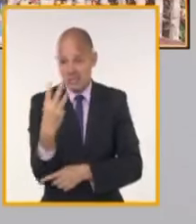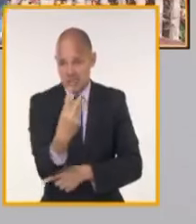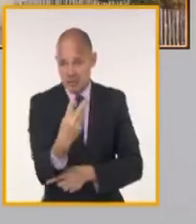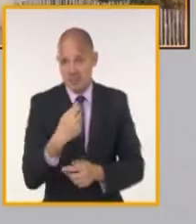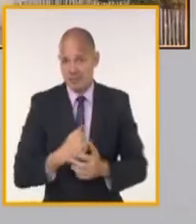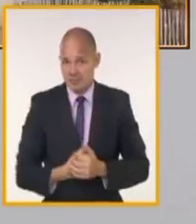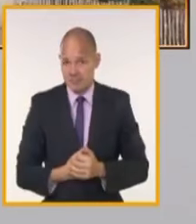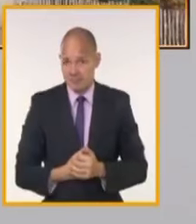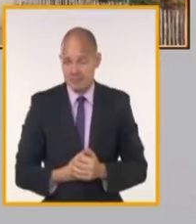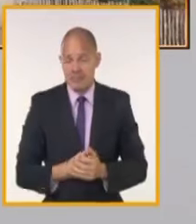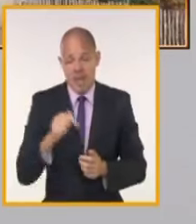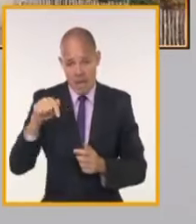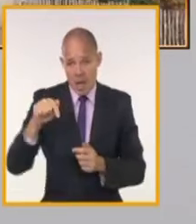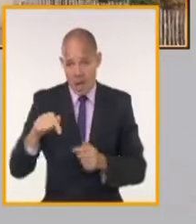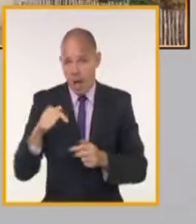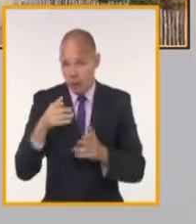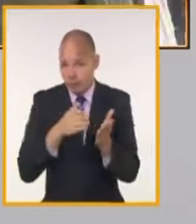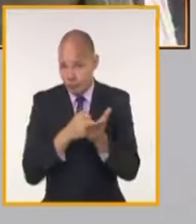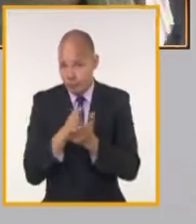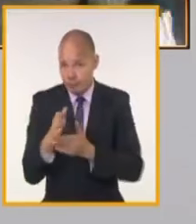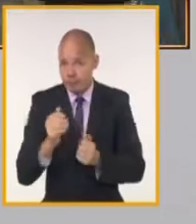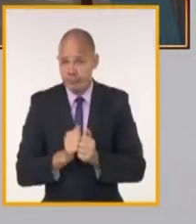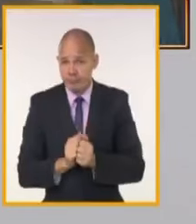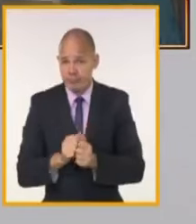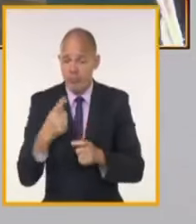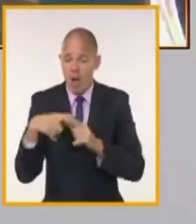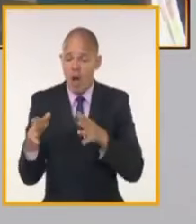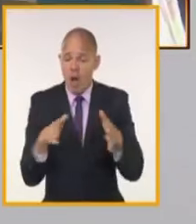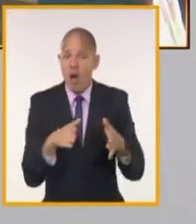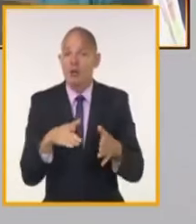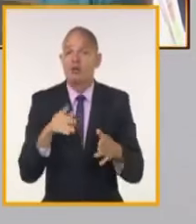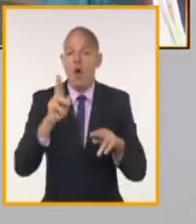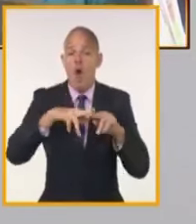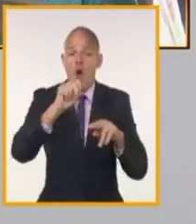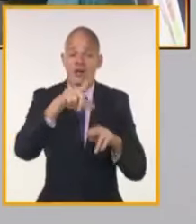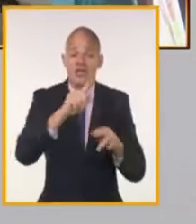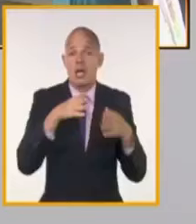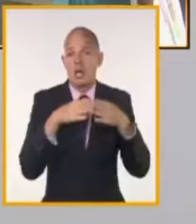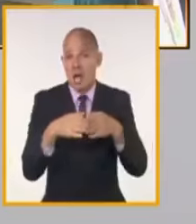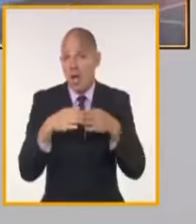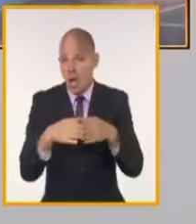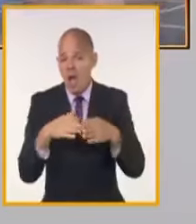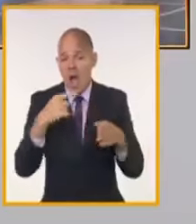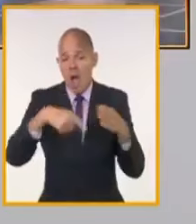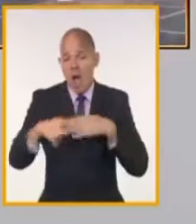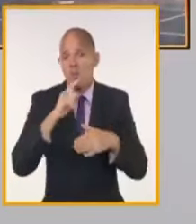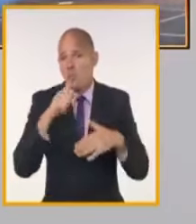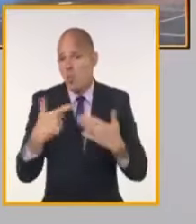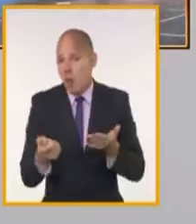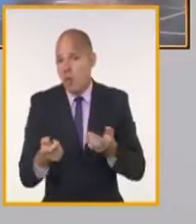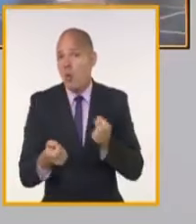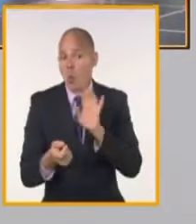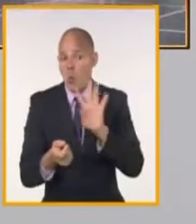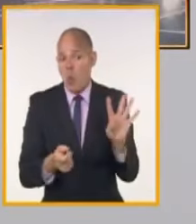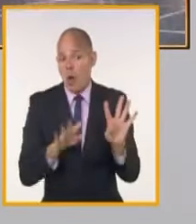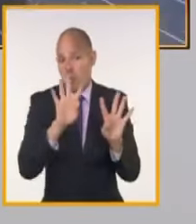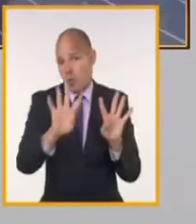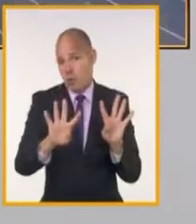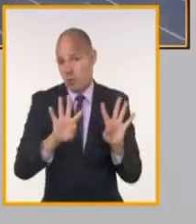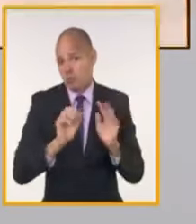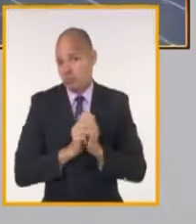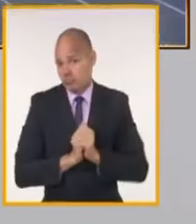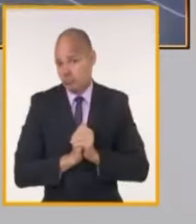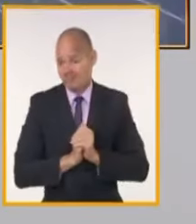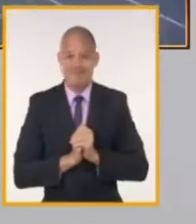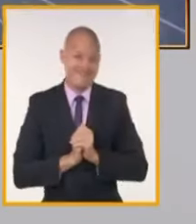en construcción en cada en cada una de esas provincias y en Olguín y Granma se están construyendo en este momento cuatro parques en cada provincia es